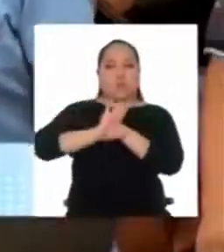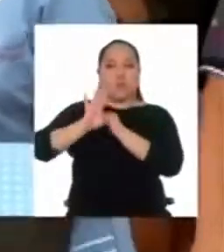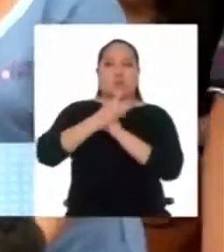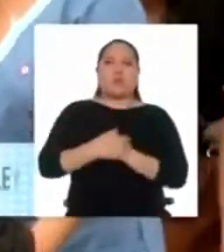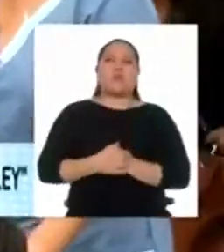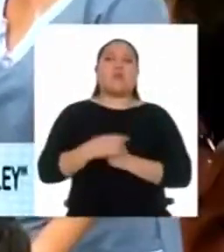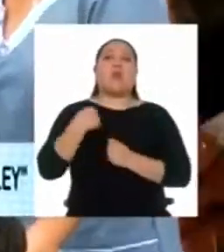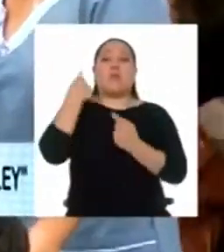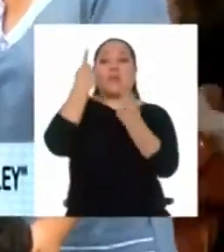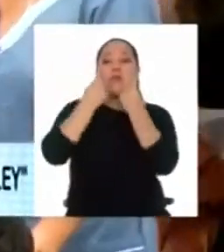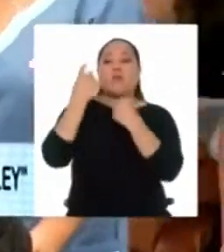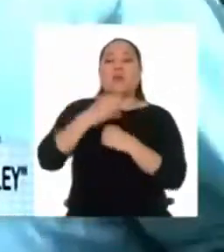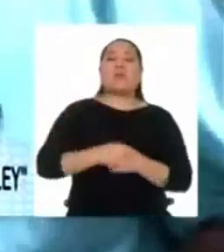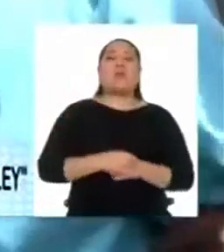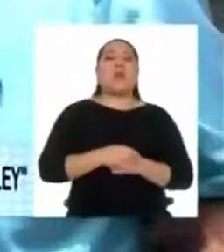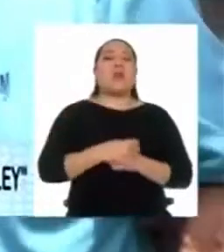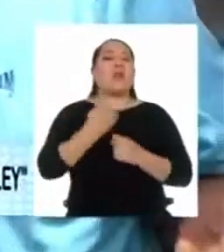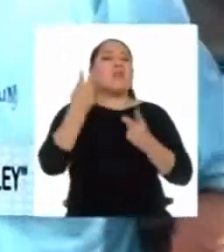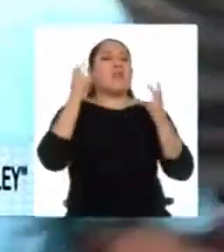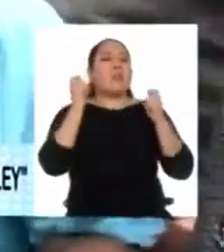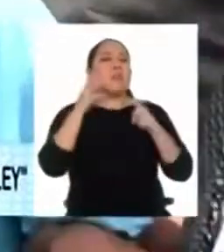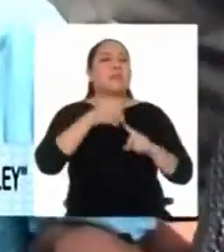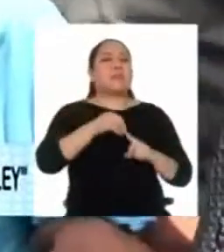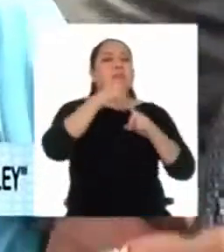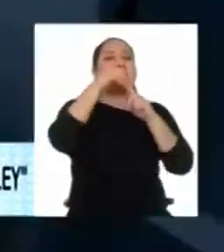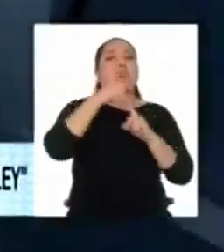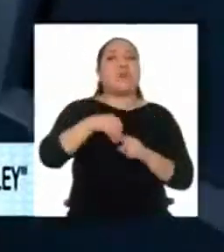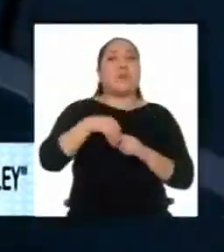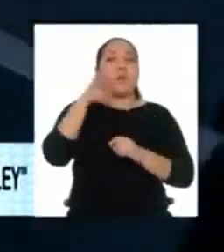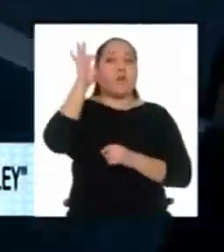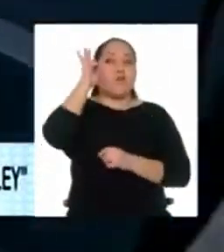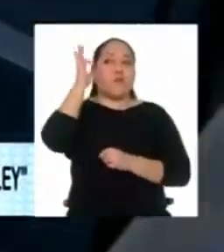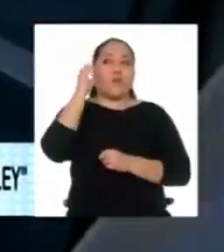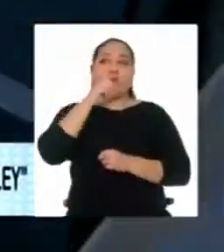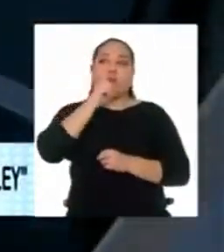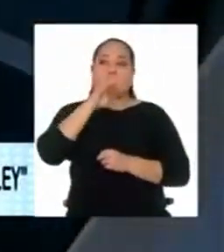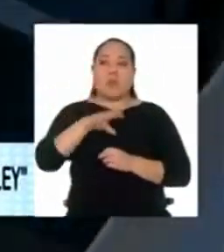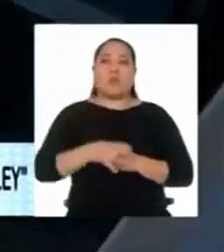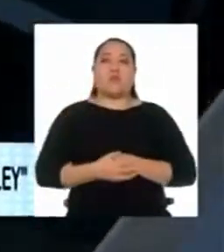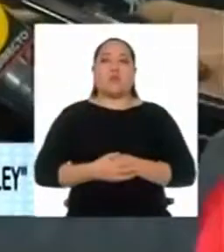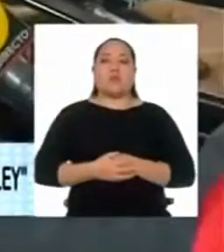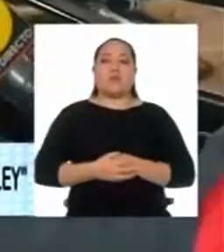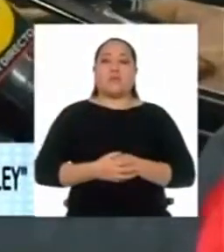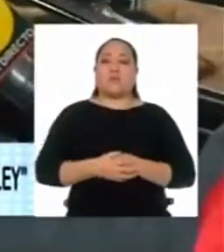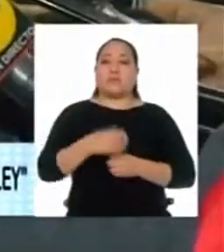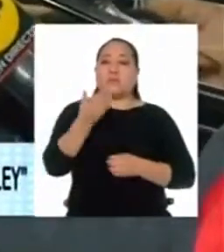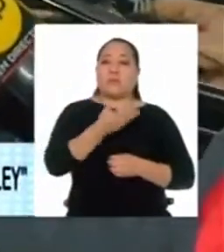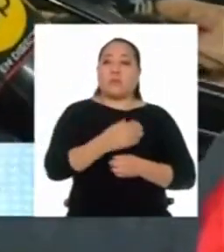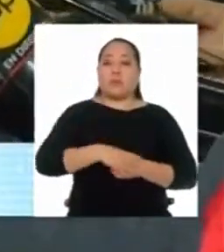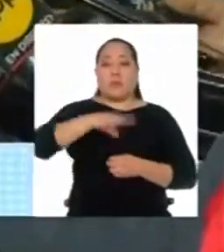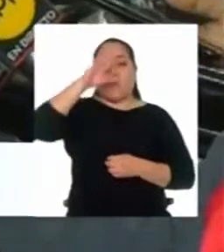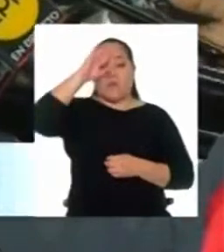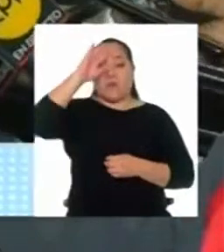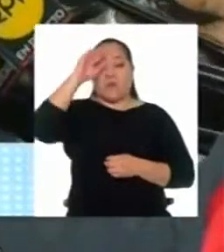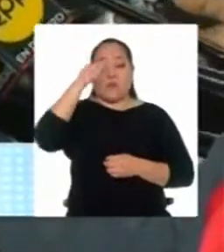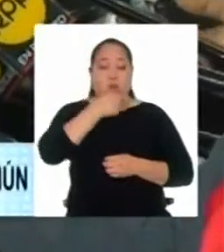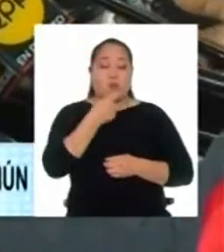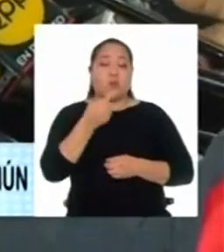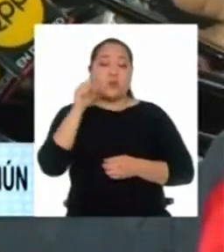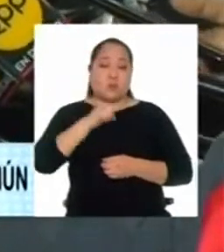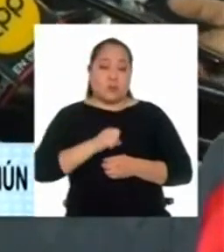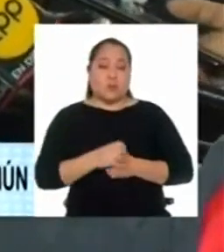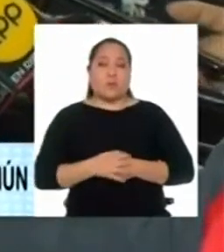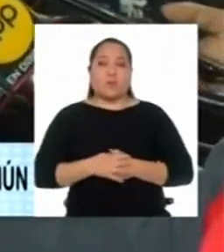Al ser consultado sobre los tratos especiales para el preso Alberto Fujimori, respondió. Él se enfermó, su situación